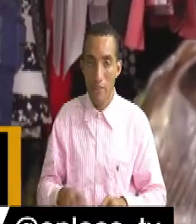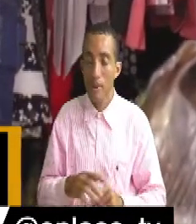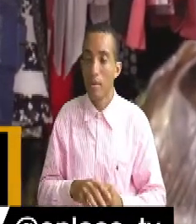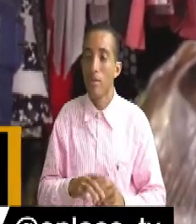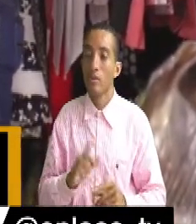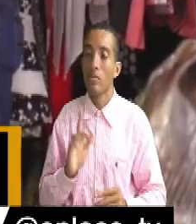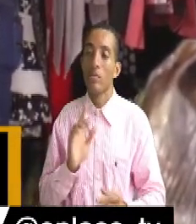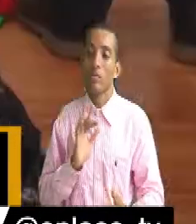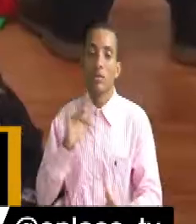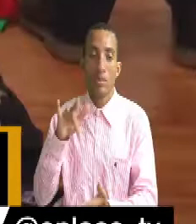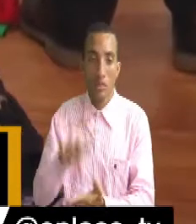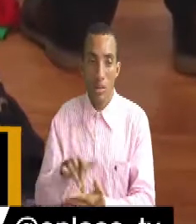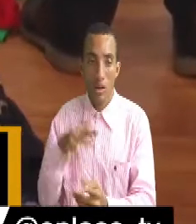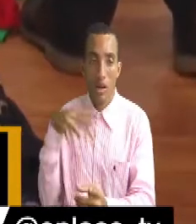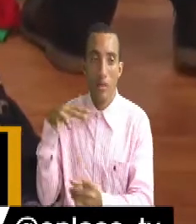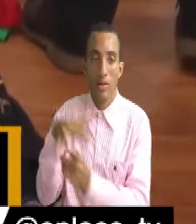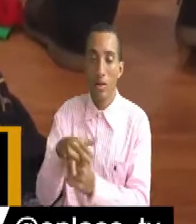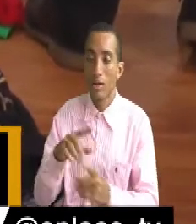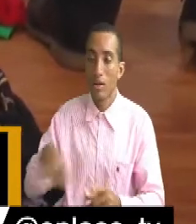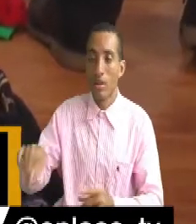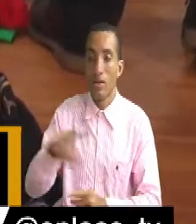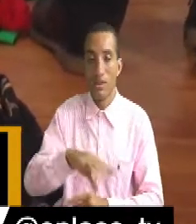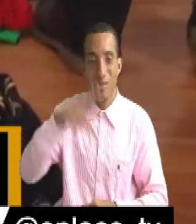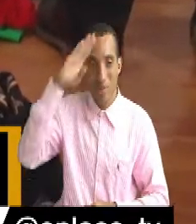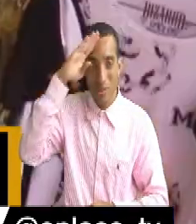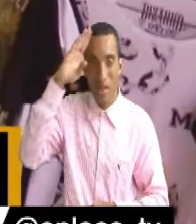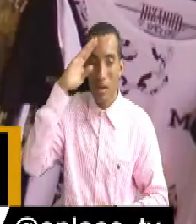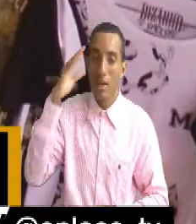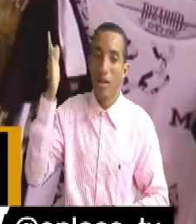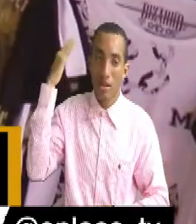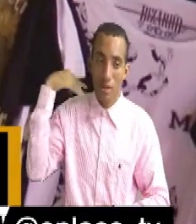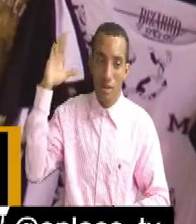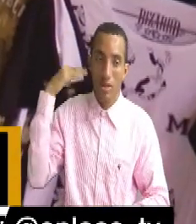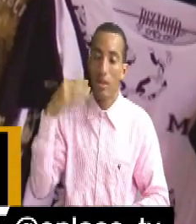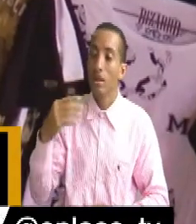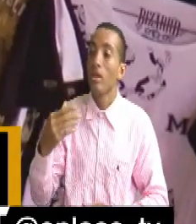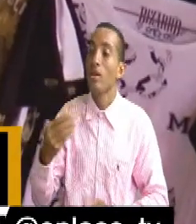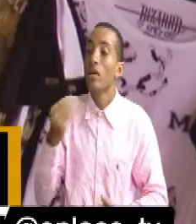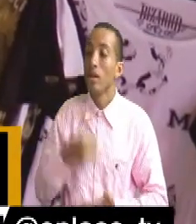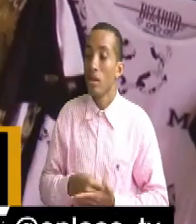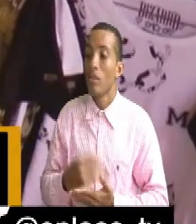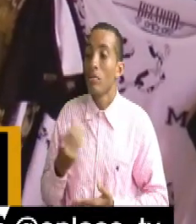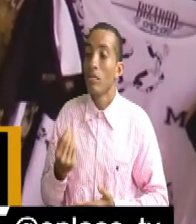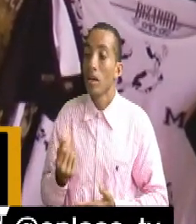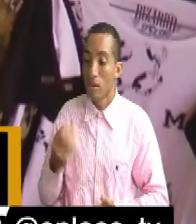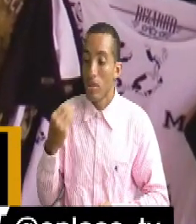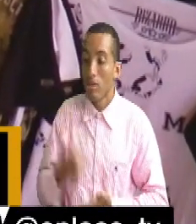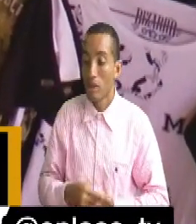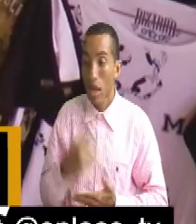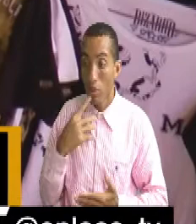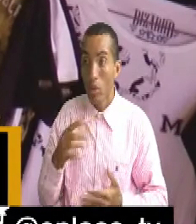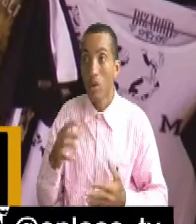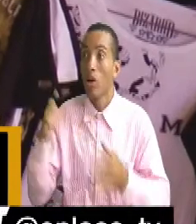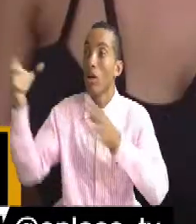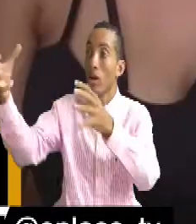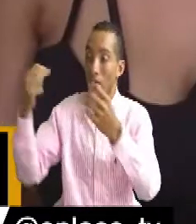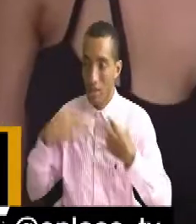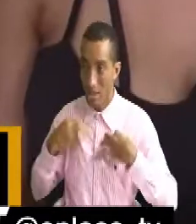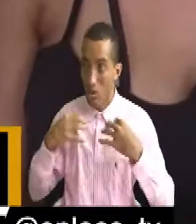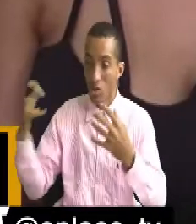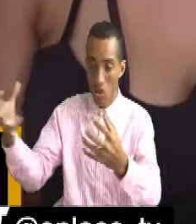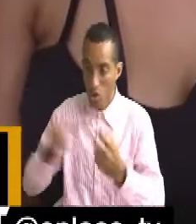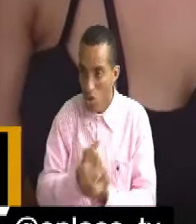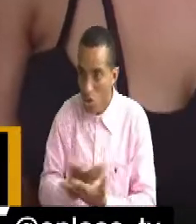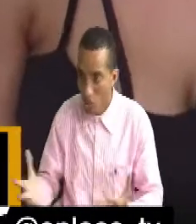los afectados aseguraron que los uniformados en otras ocasiones les han exigido dinero a cambio de no llevarse la mercancía. Parece terrible porque es que